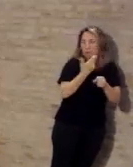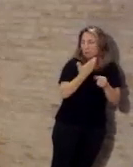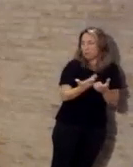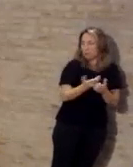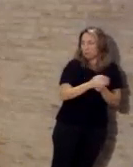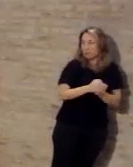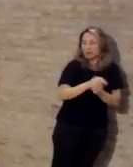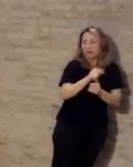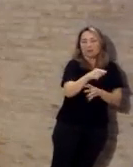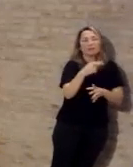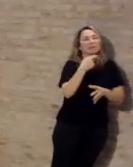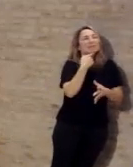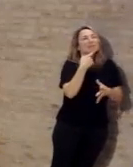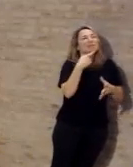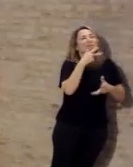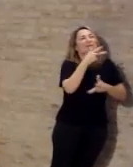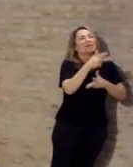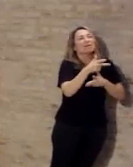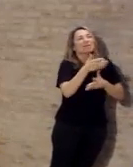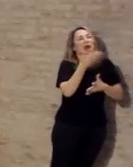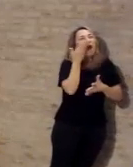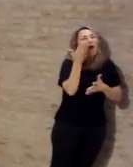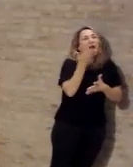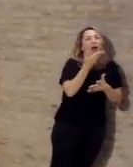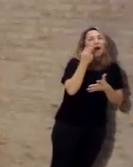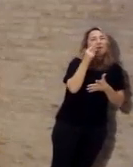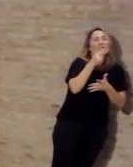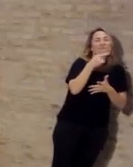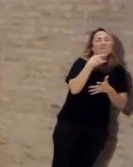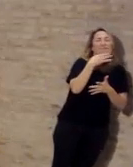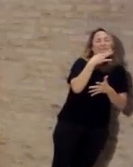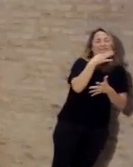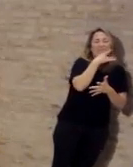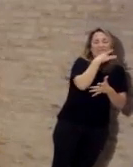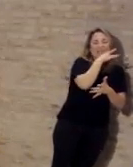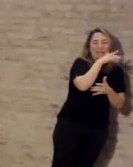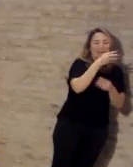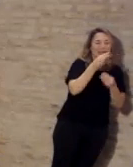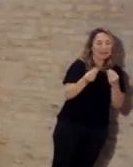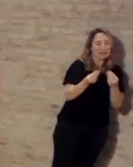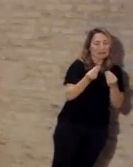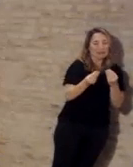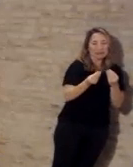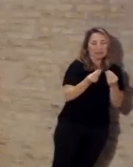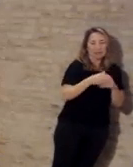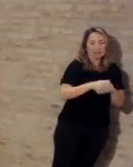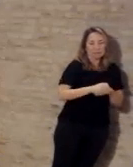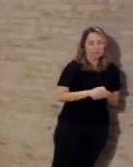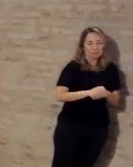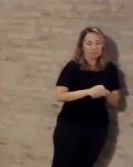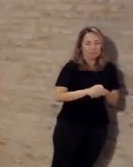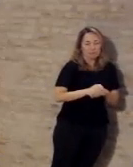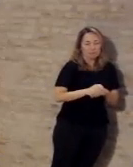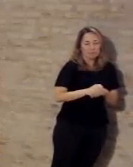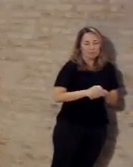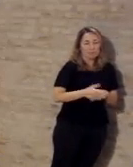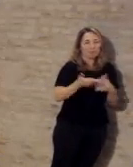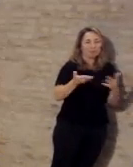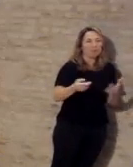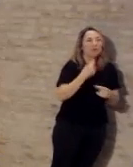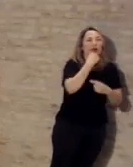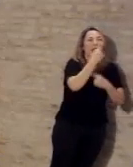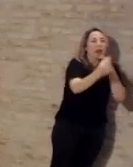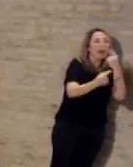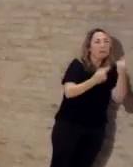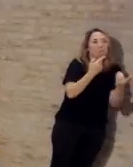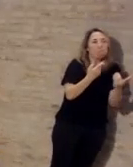entonces quizás le hablan en un lenguaje que la persona no va a entender y no va a saber qué es lo que está haciendo